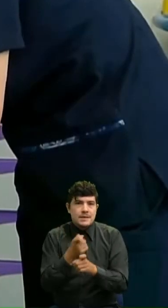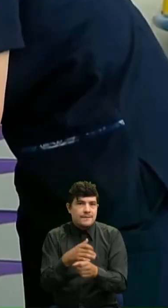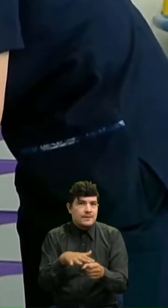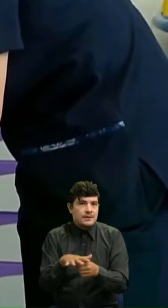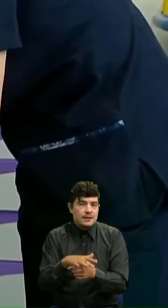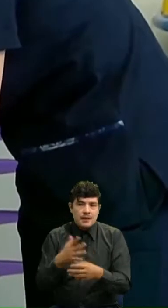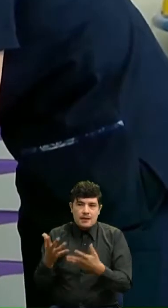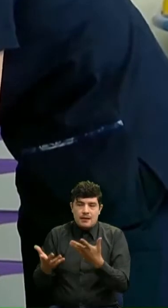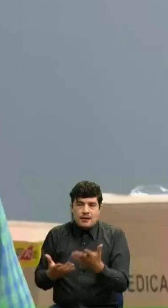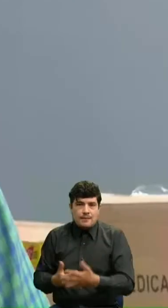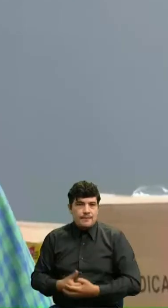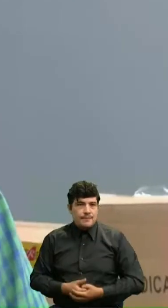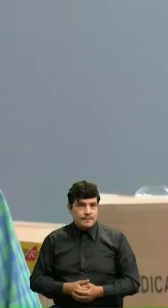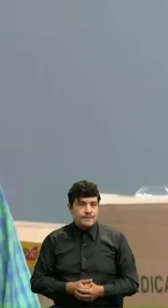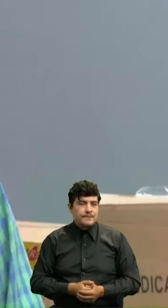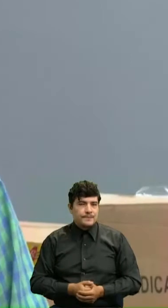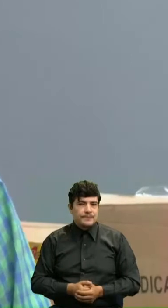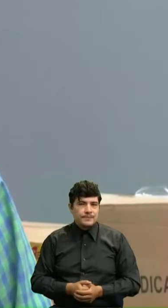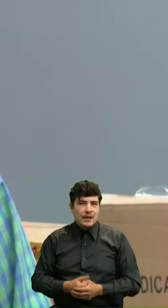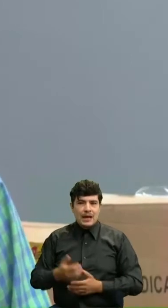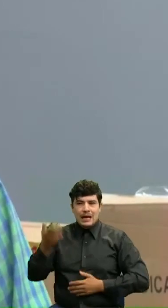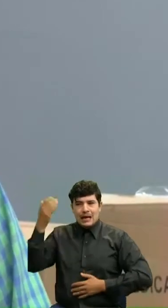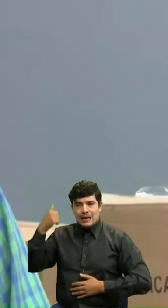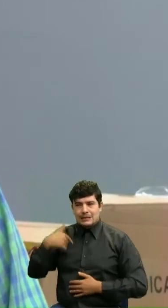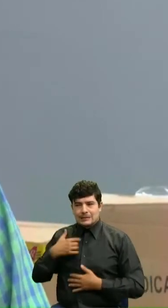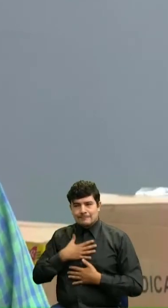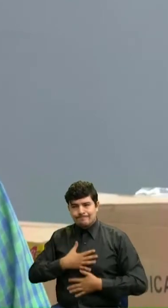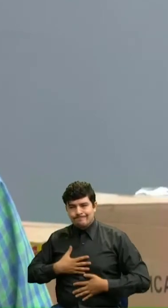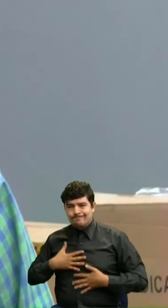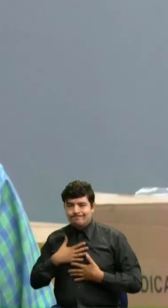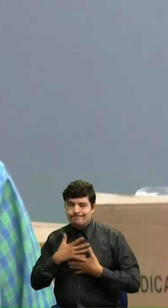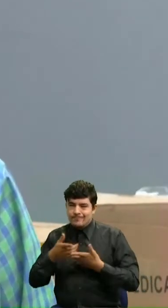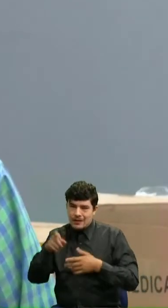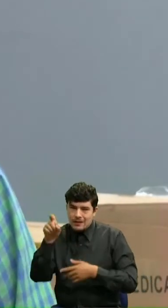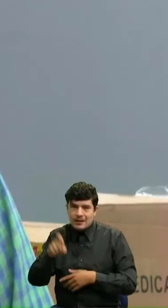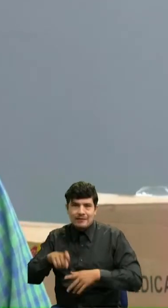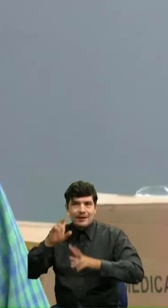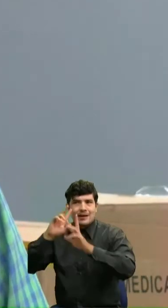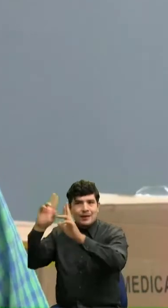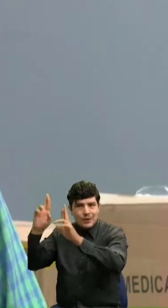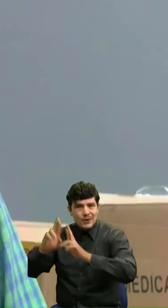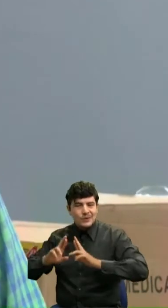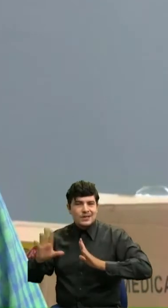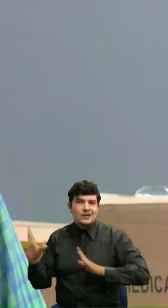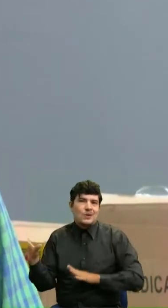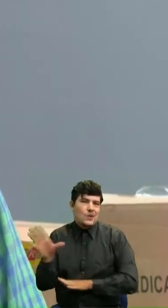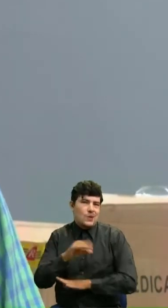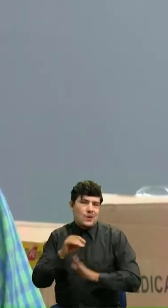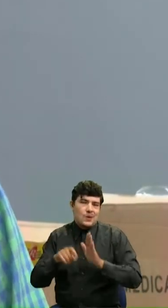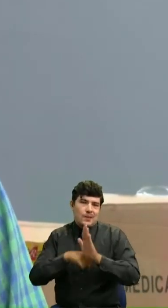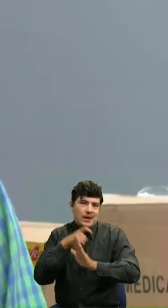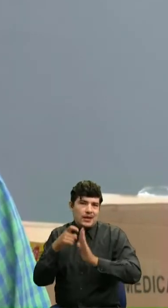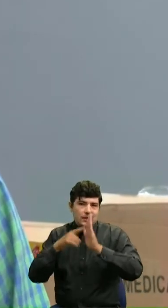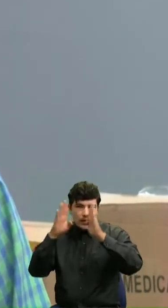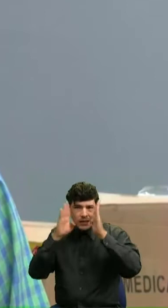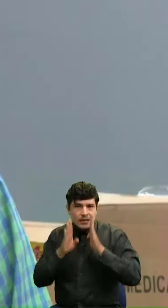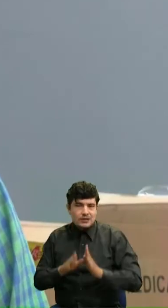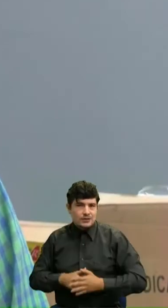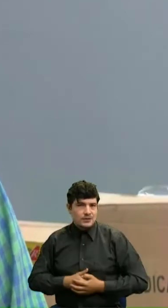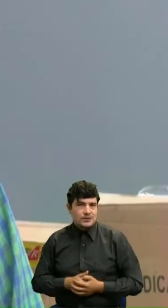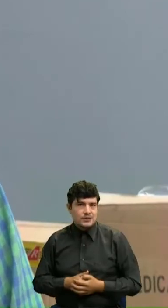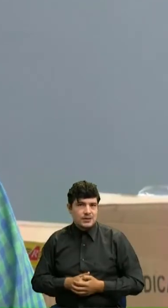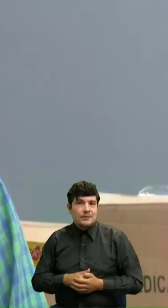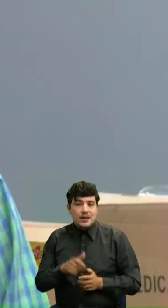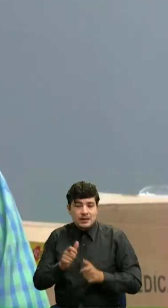era porque de manera simbólica han debido tener en cuenta a la salud tiene es el que ha depuesto el mayor